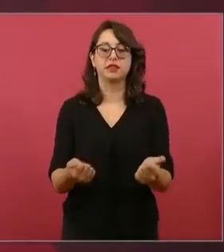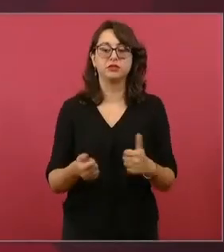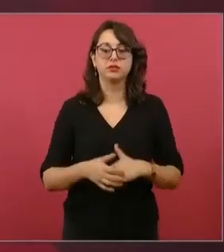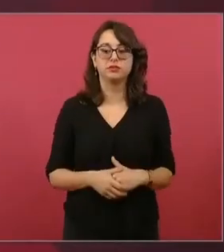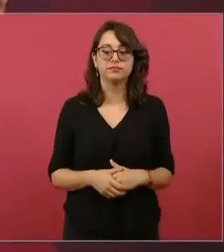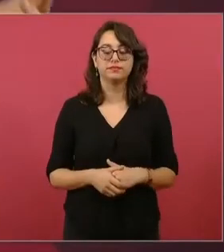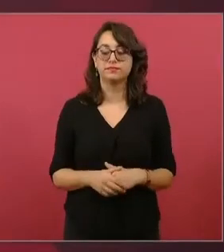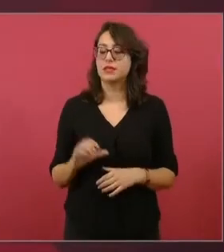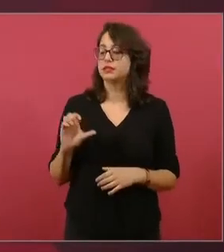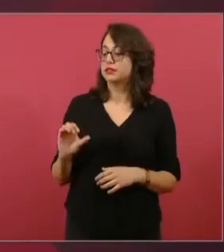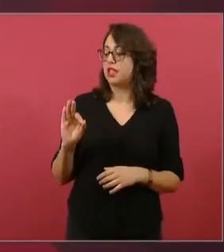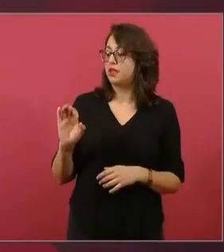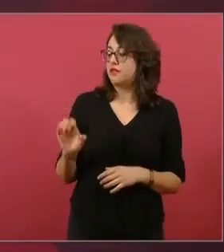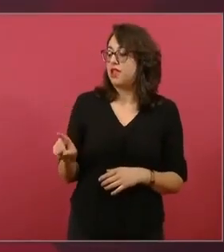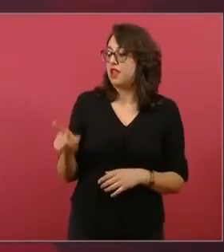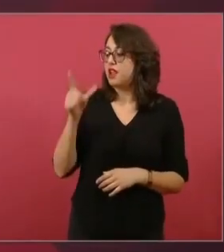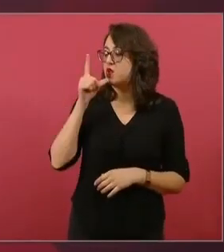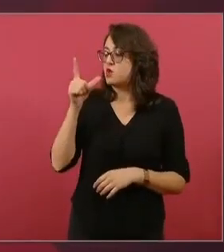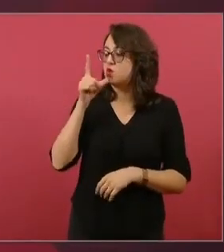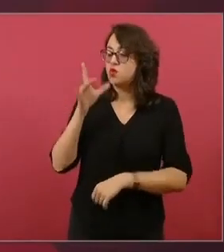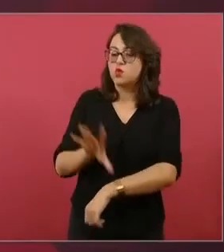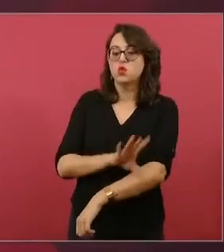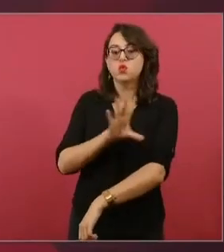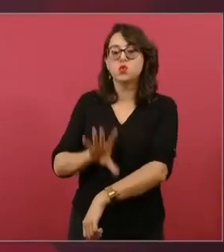de capacidad de generación.